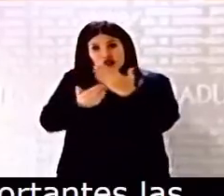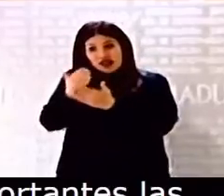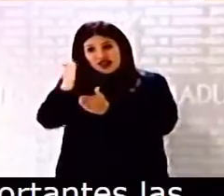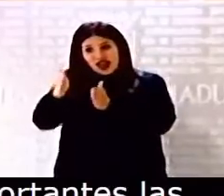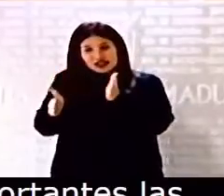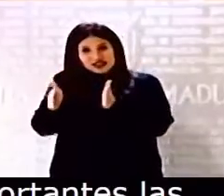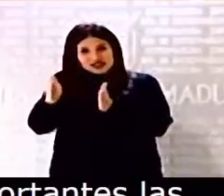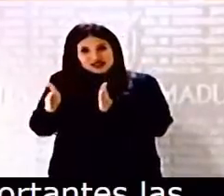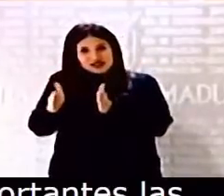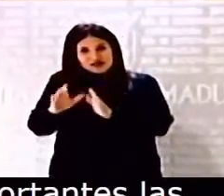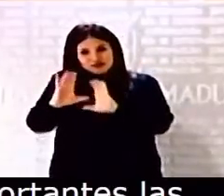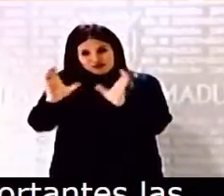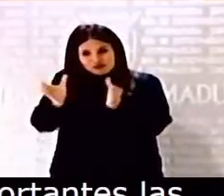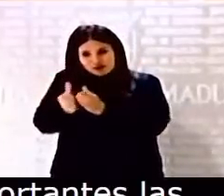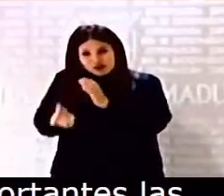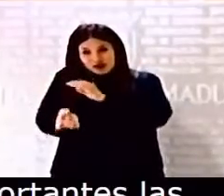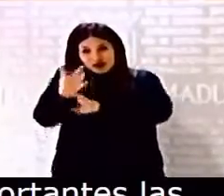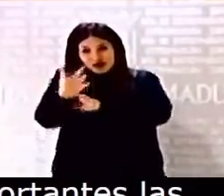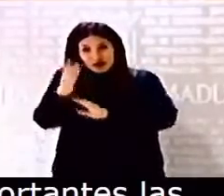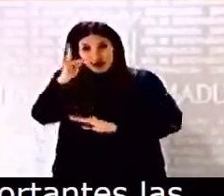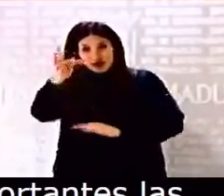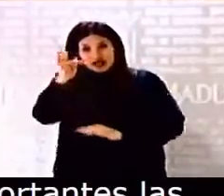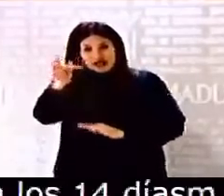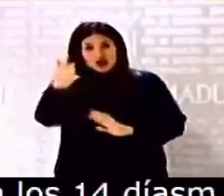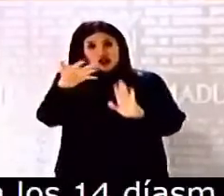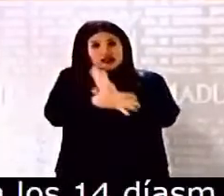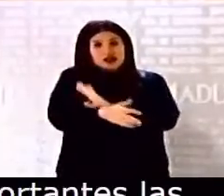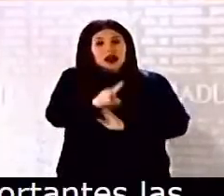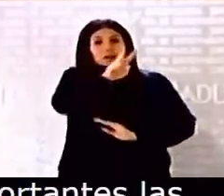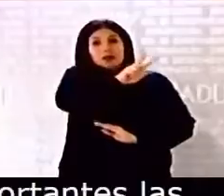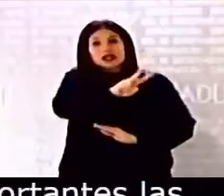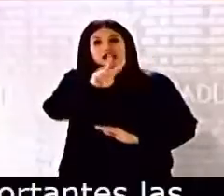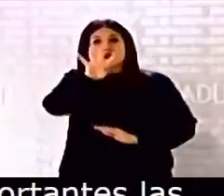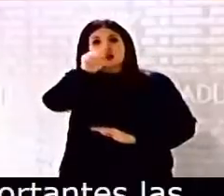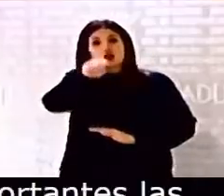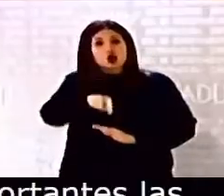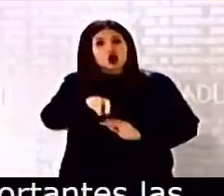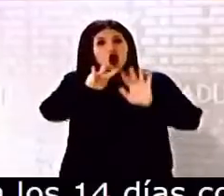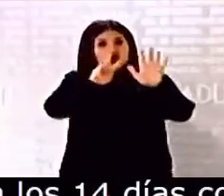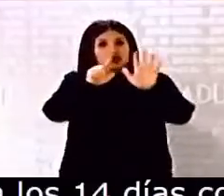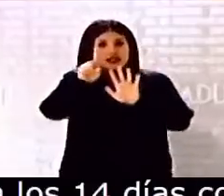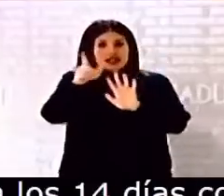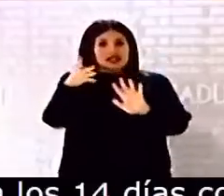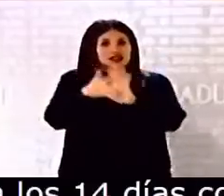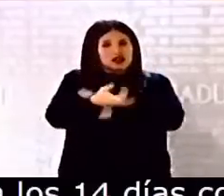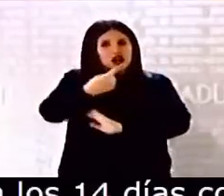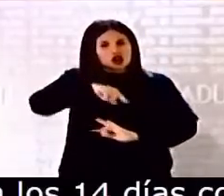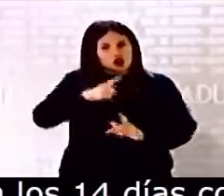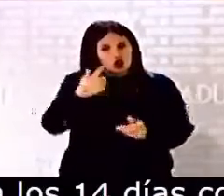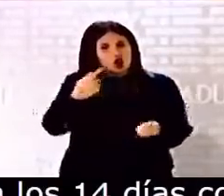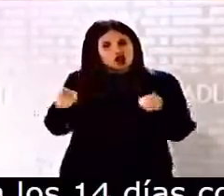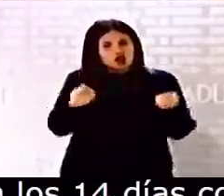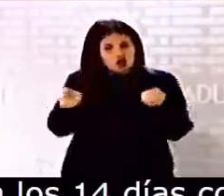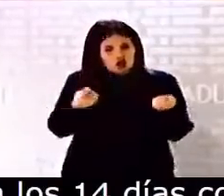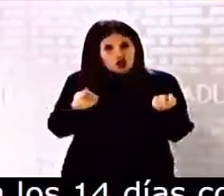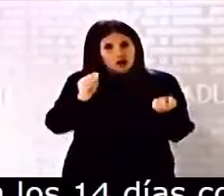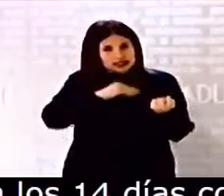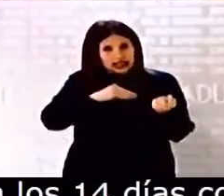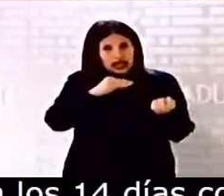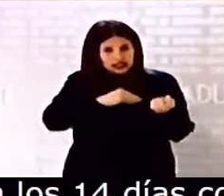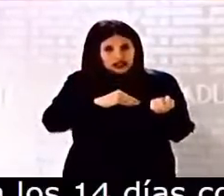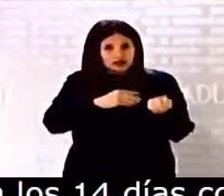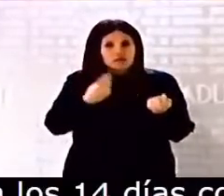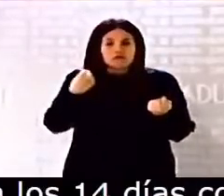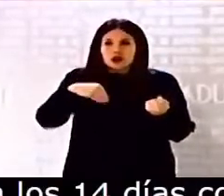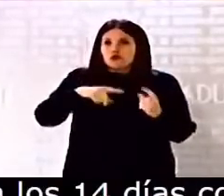de 24,86. Aquí seguimos con una incidencia muy controlada, dentro de un